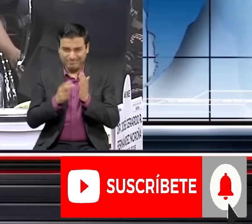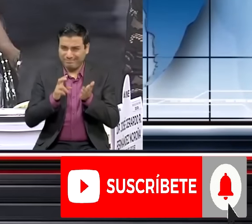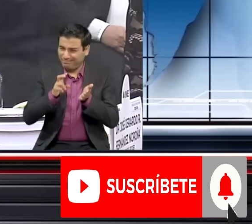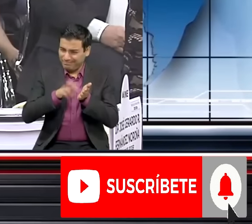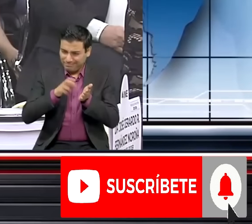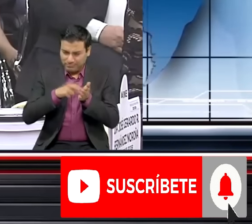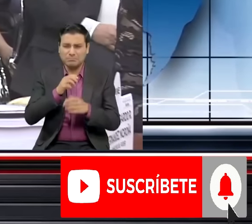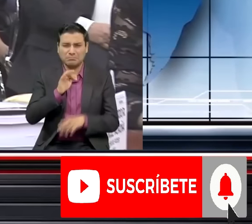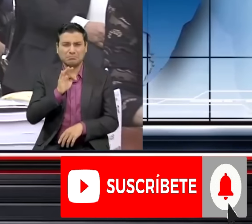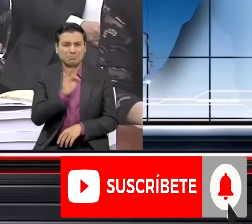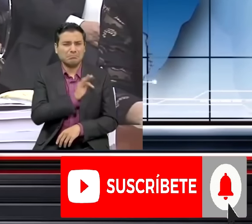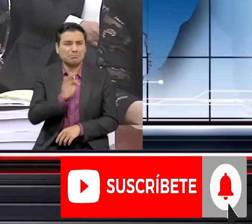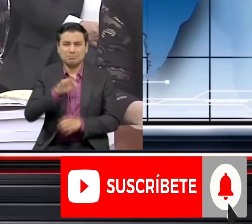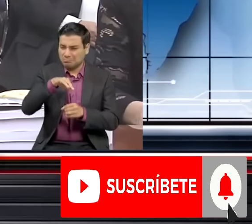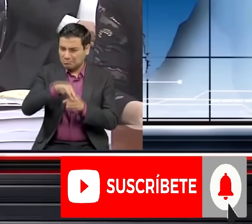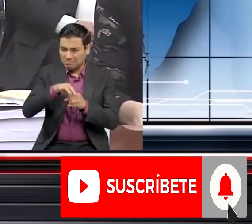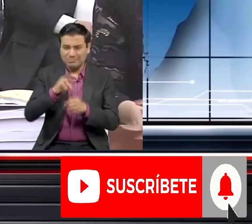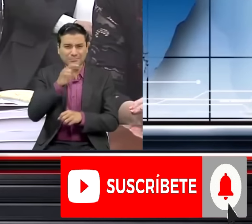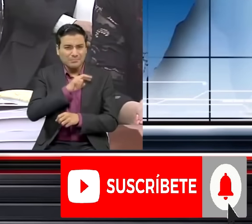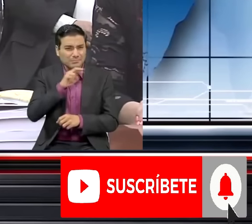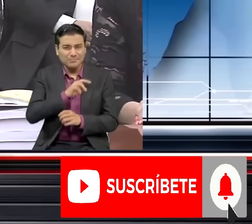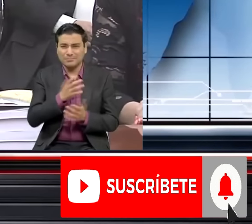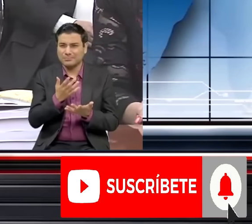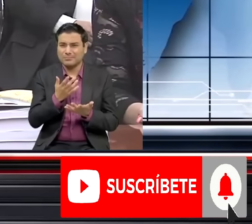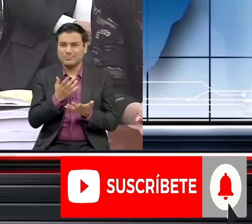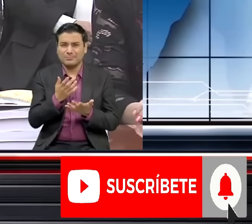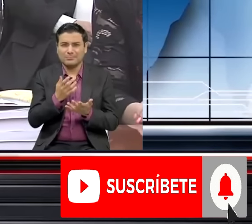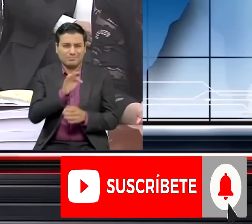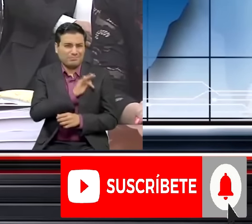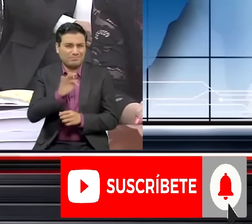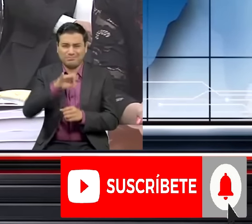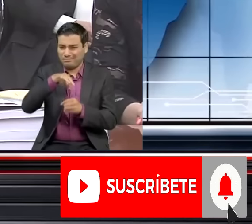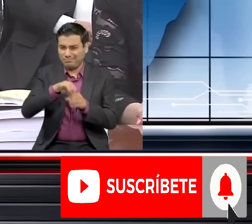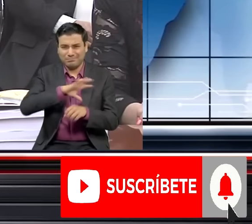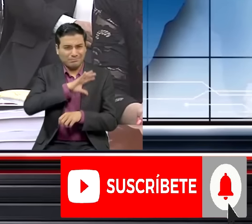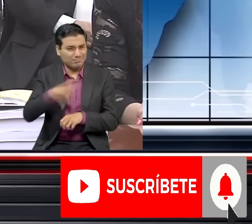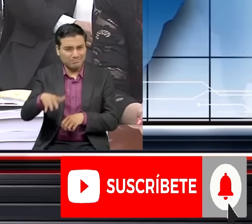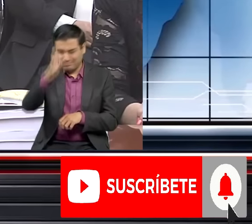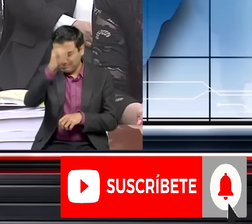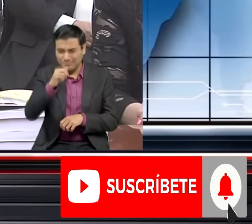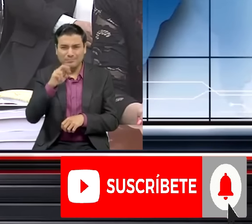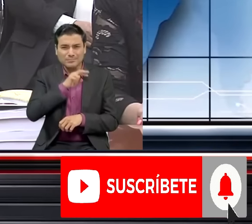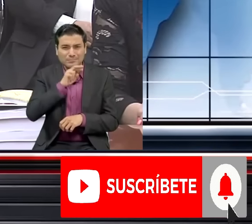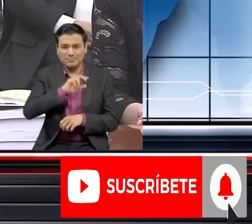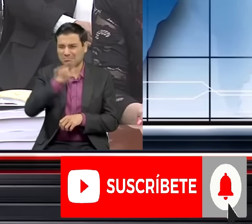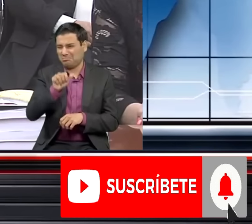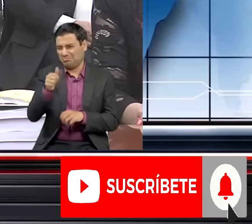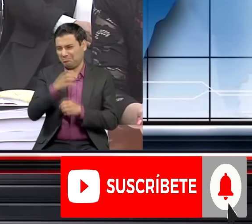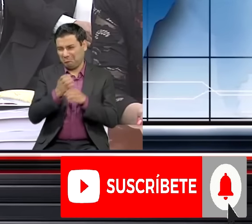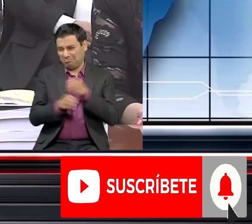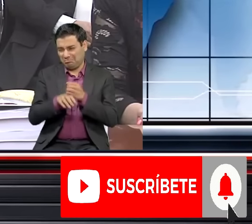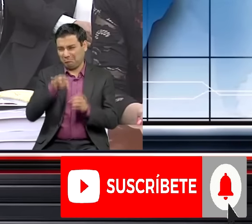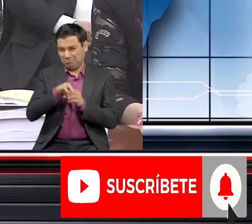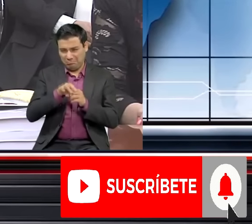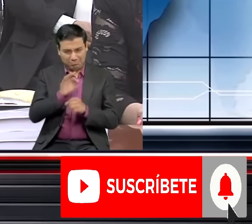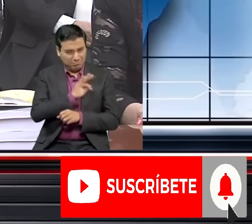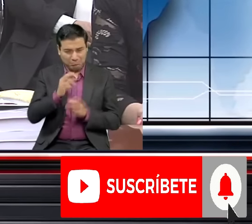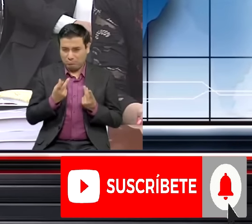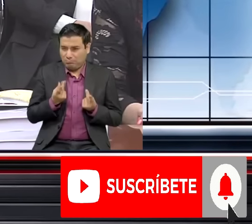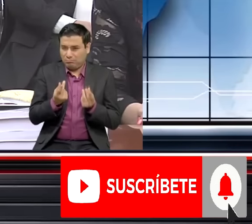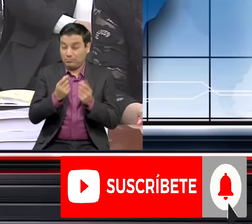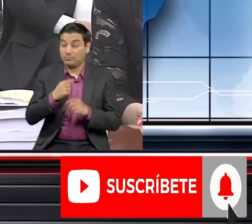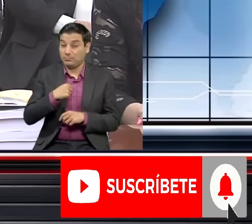votaciones, apartar lo que se está en desacuerdo y votar en lo general lo que está de acuerdo para hacerlo más ágil. Y